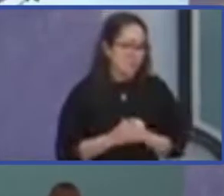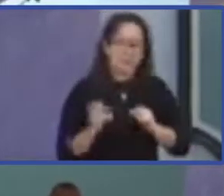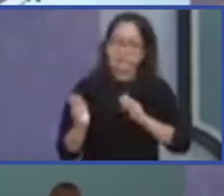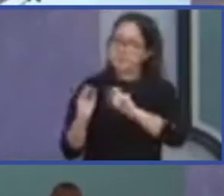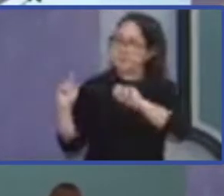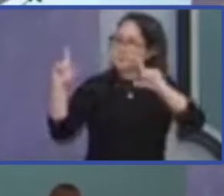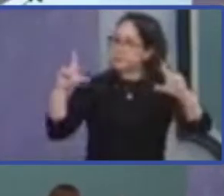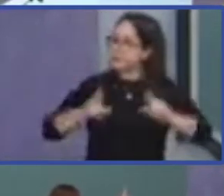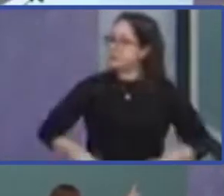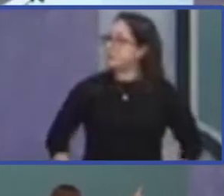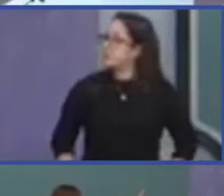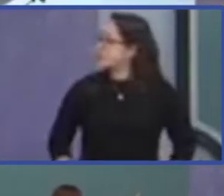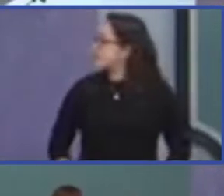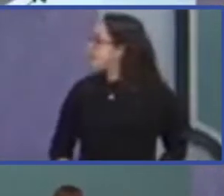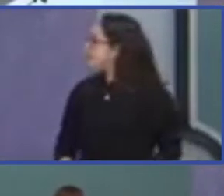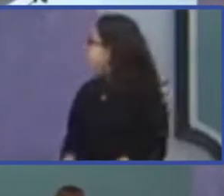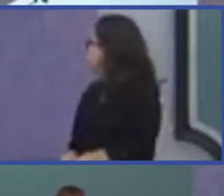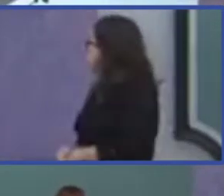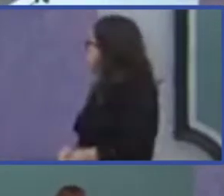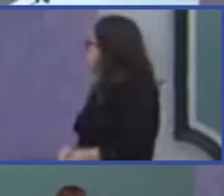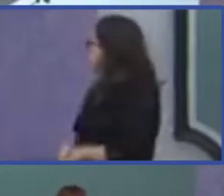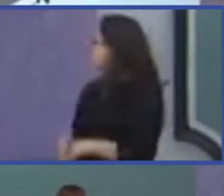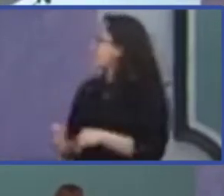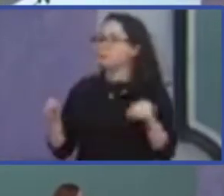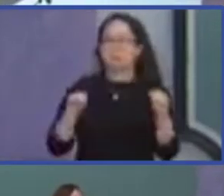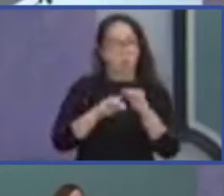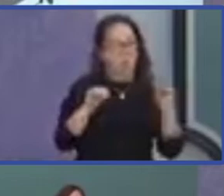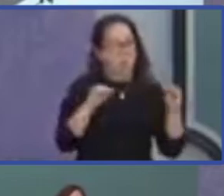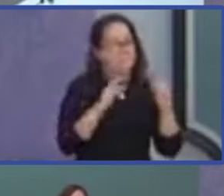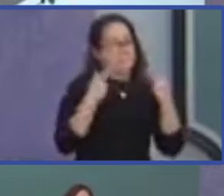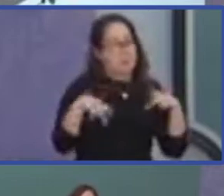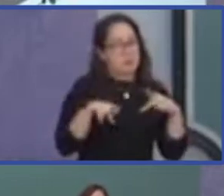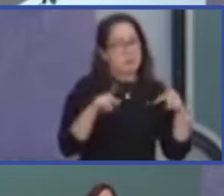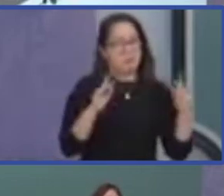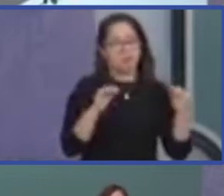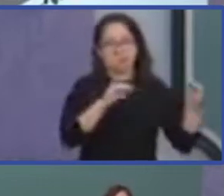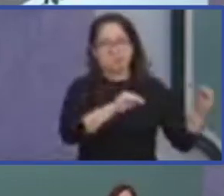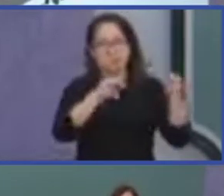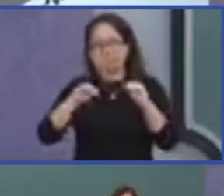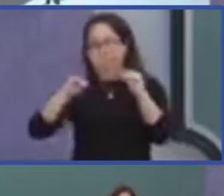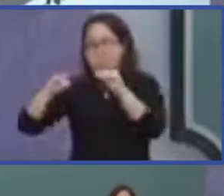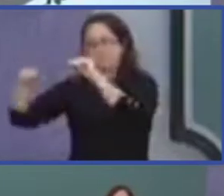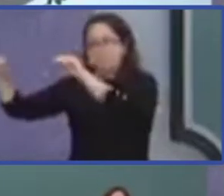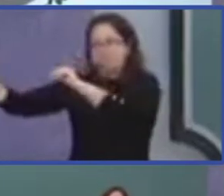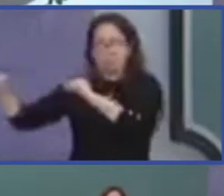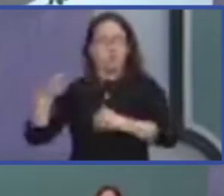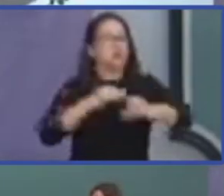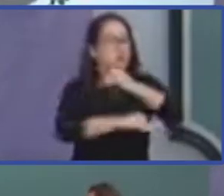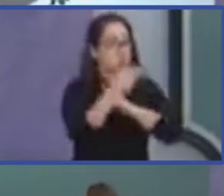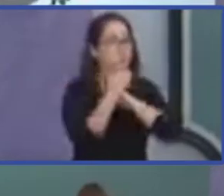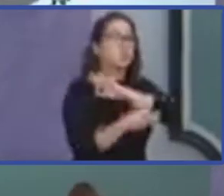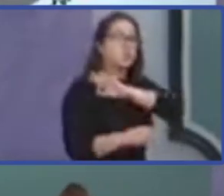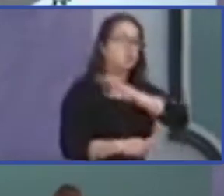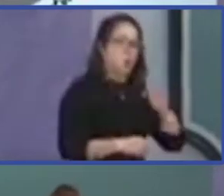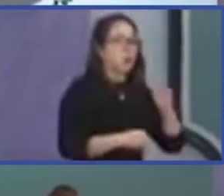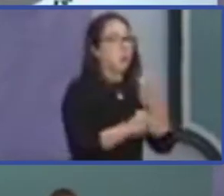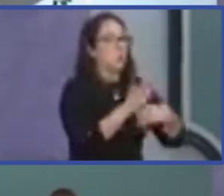Entonces, ahí se están moviendo todos los huéspedes un número infinito de modo que todos pueden tener cuartos.